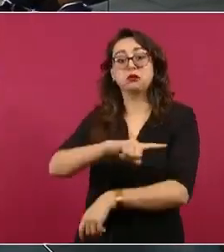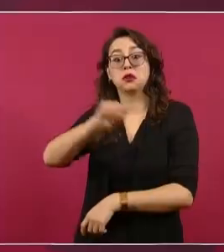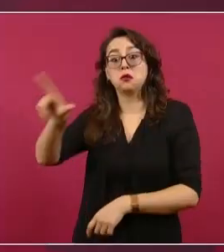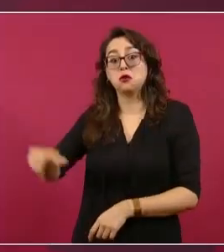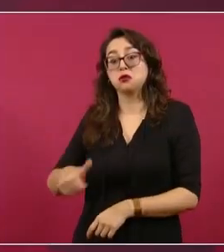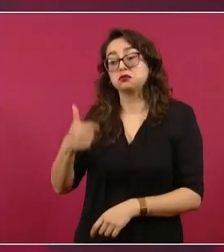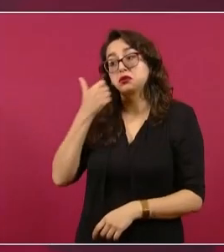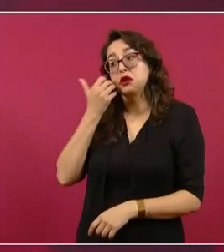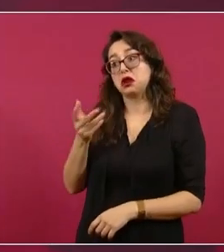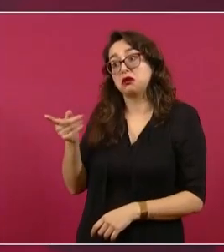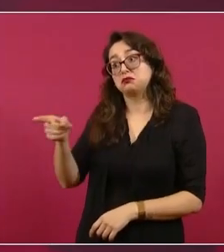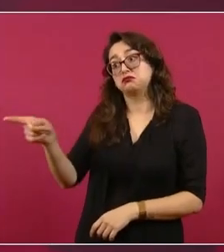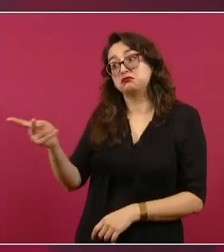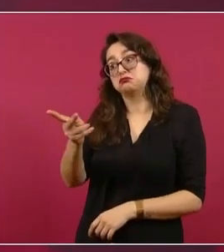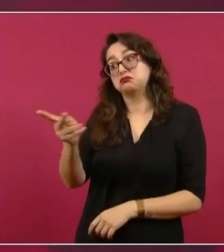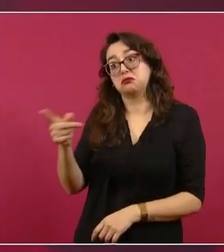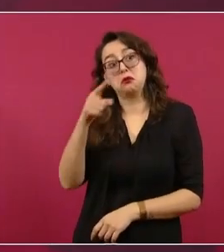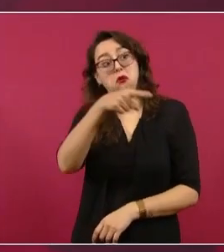hacen,